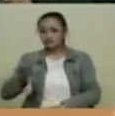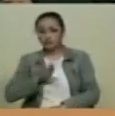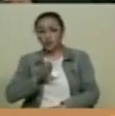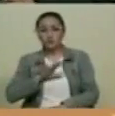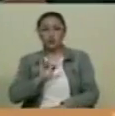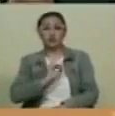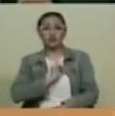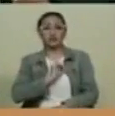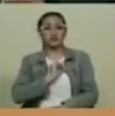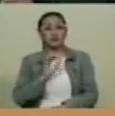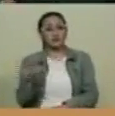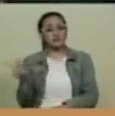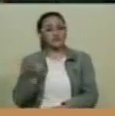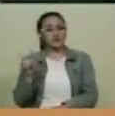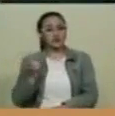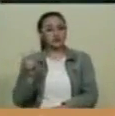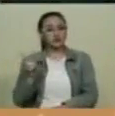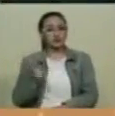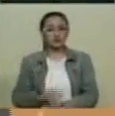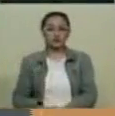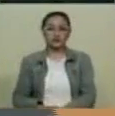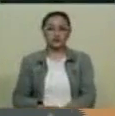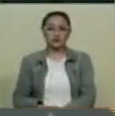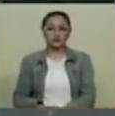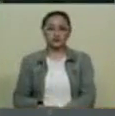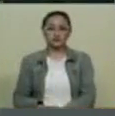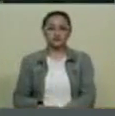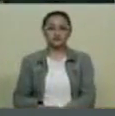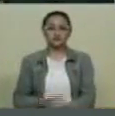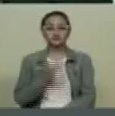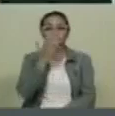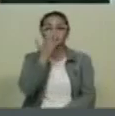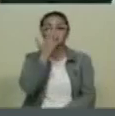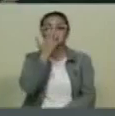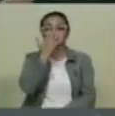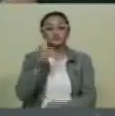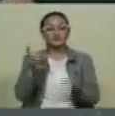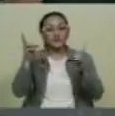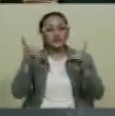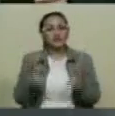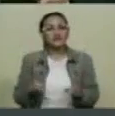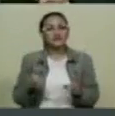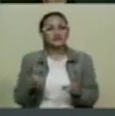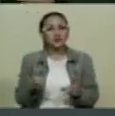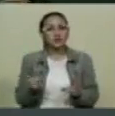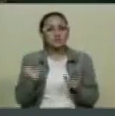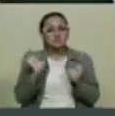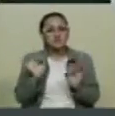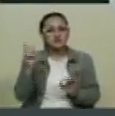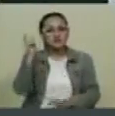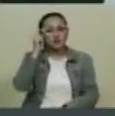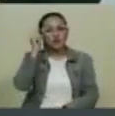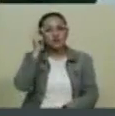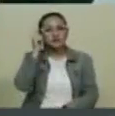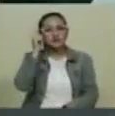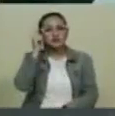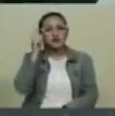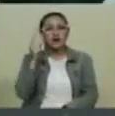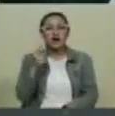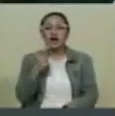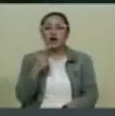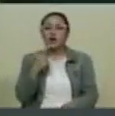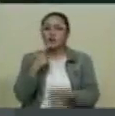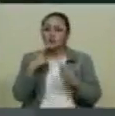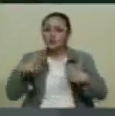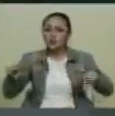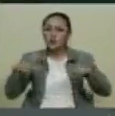Yo quiero recordar además que se produjo esta decisión exactamente el mismo día en que se estaban cumpliendo